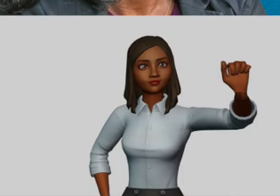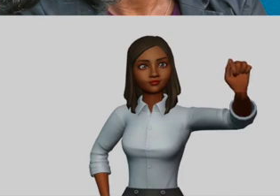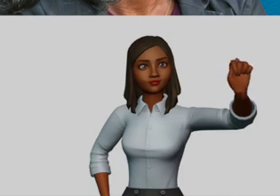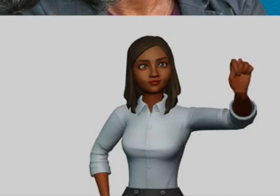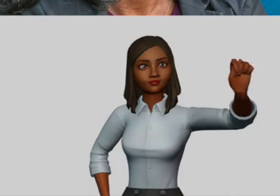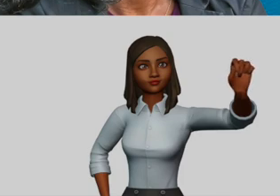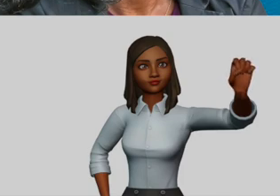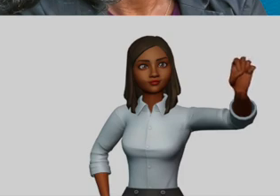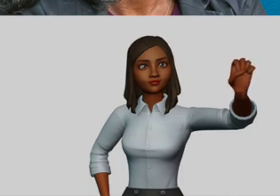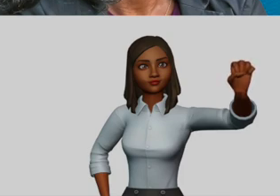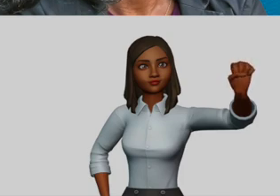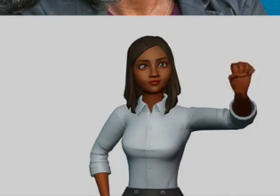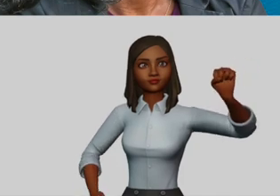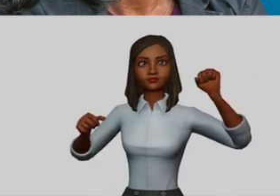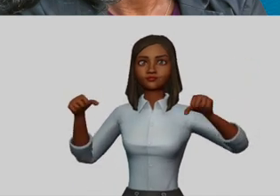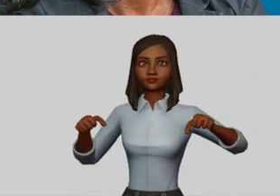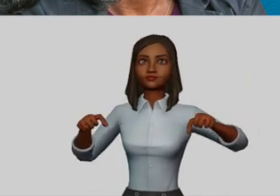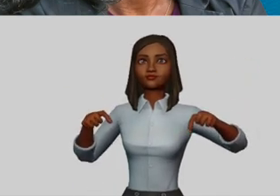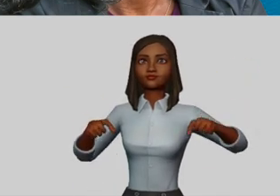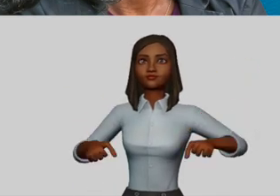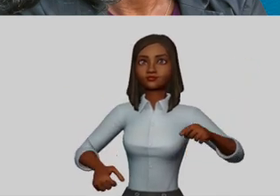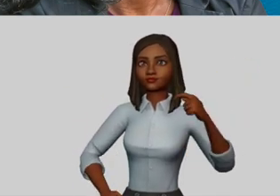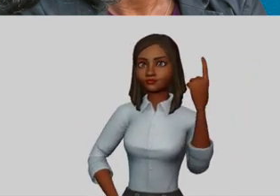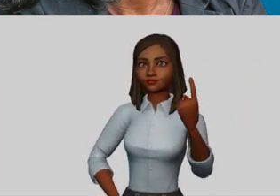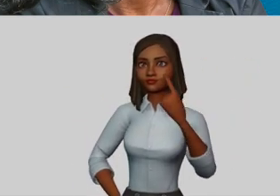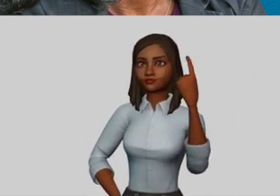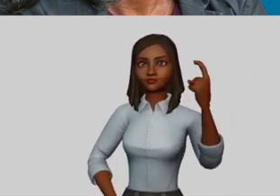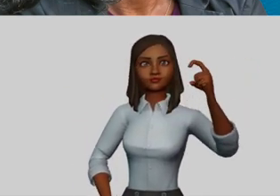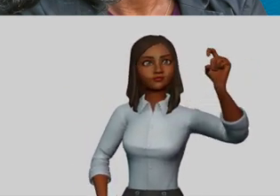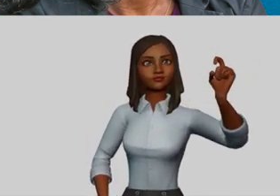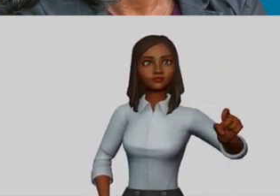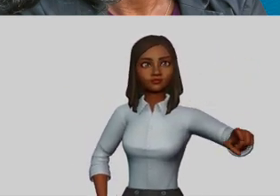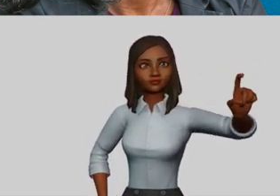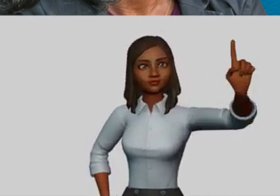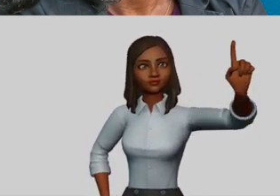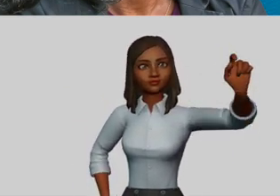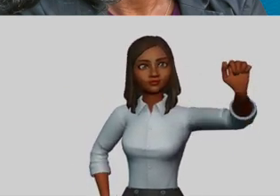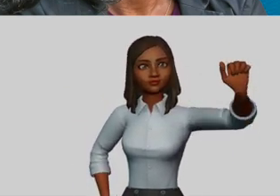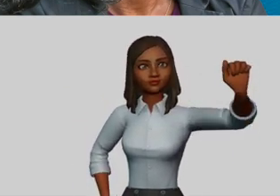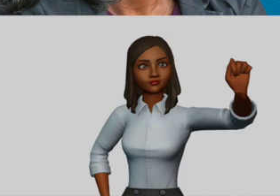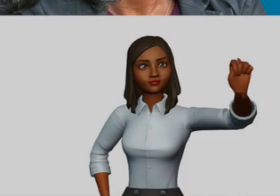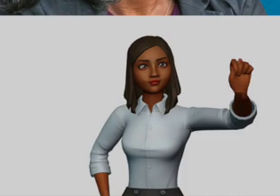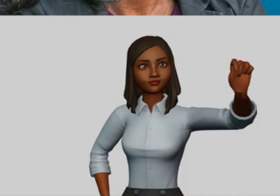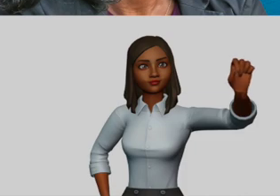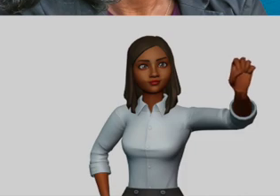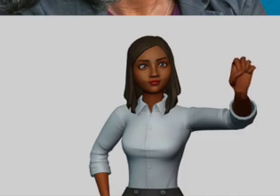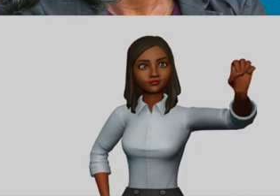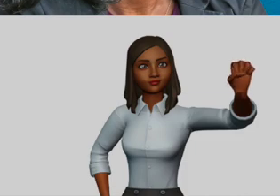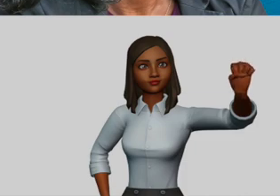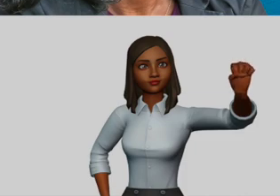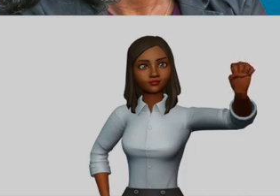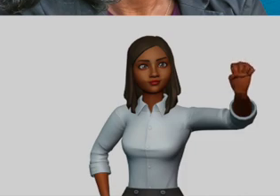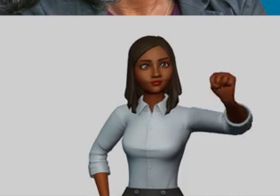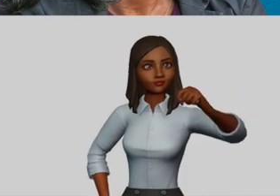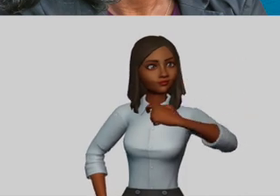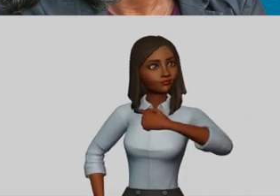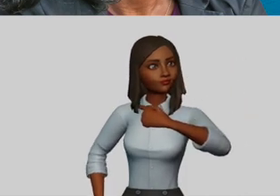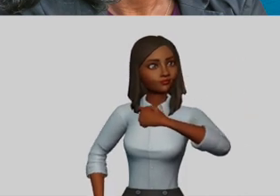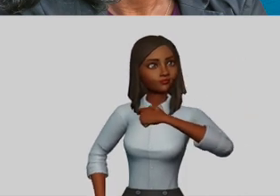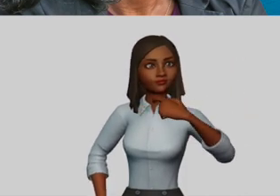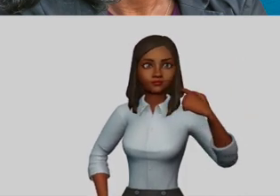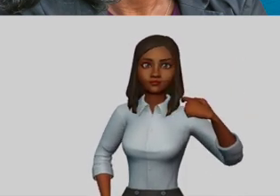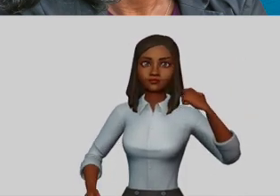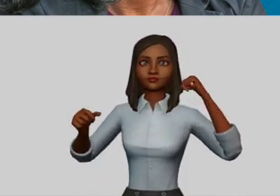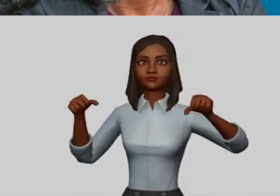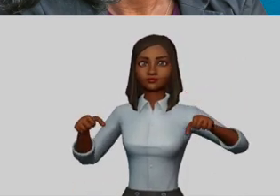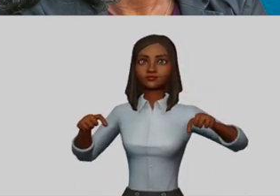el profesor habló de su manera de que su padre no podía comunicar con un doctor. Uh-huh. ¿Cuántos hospitales no